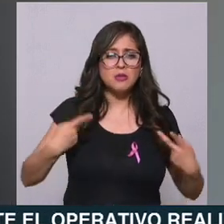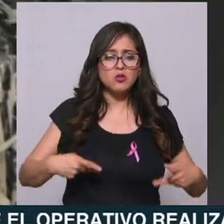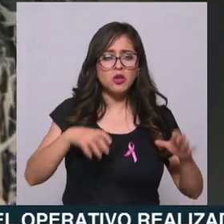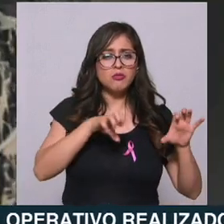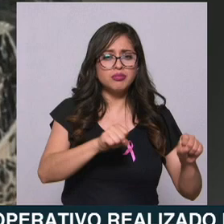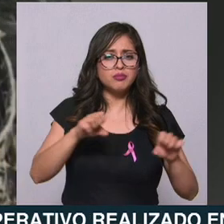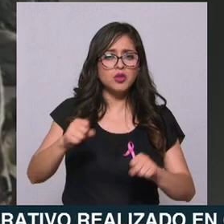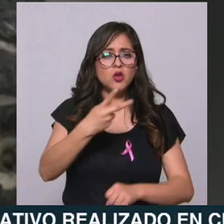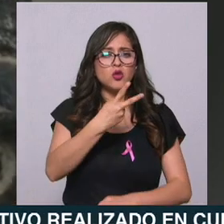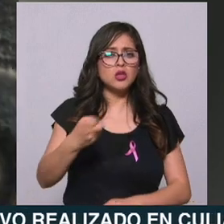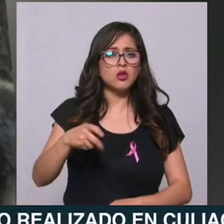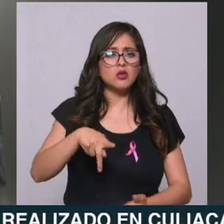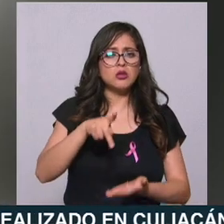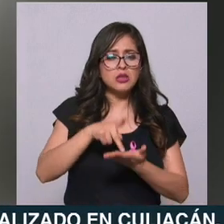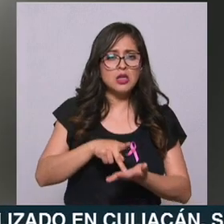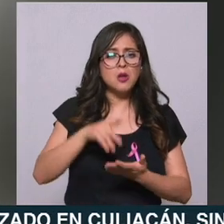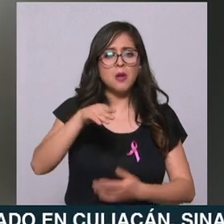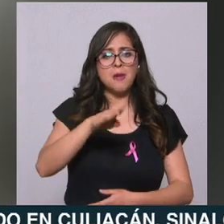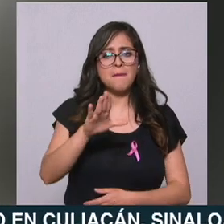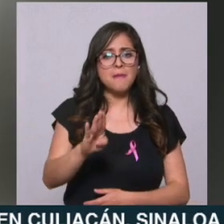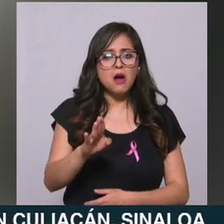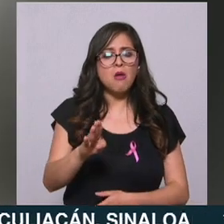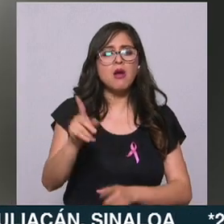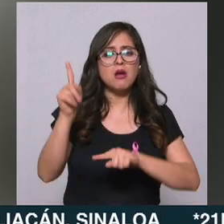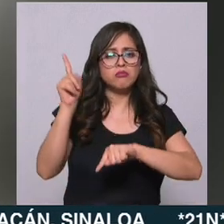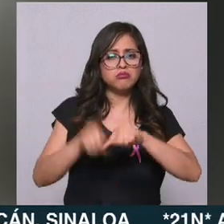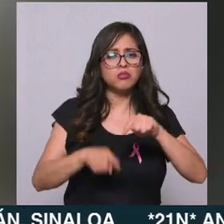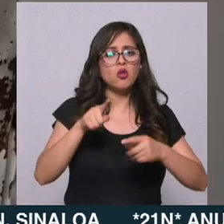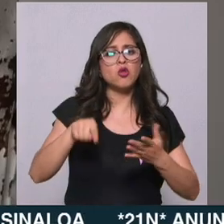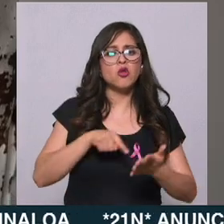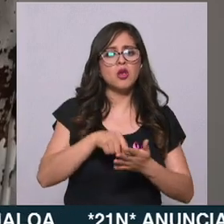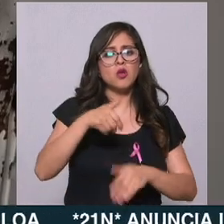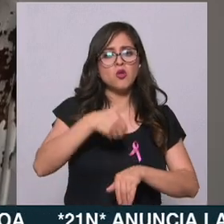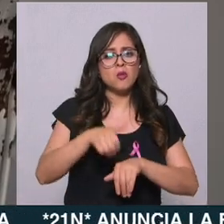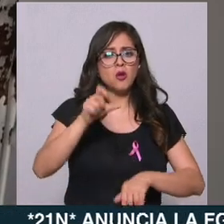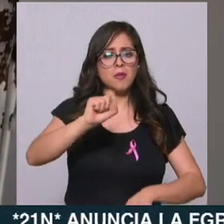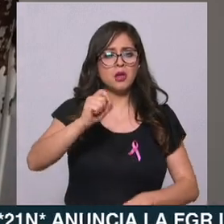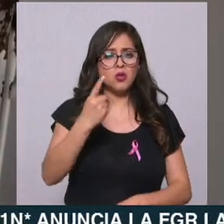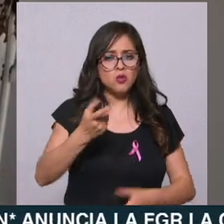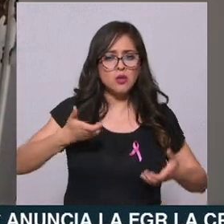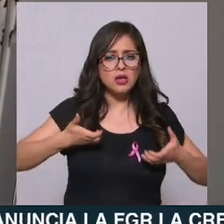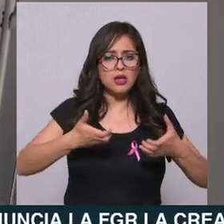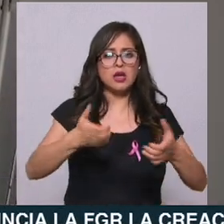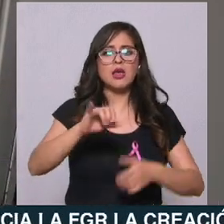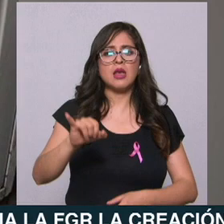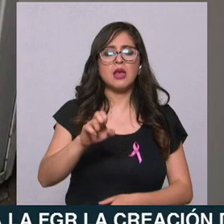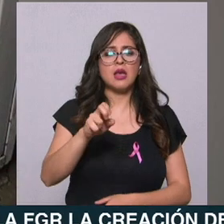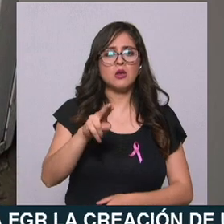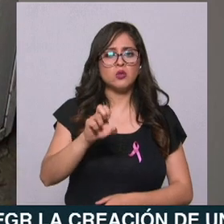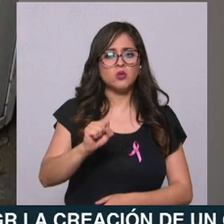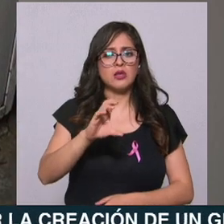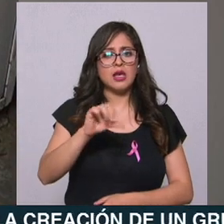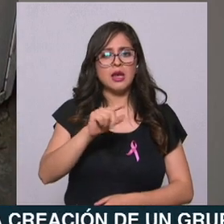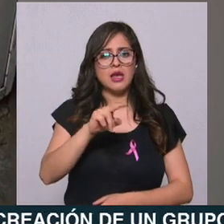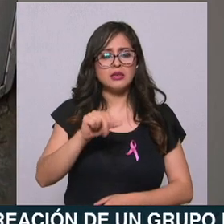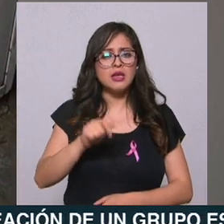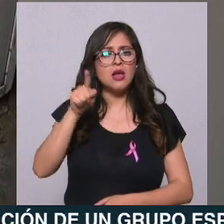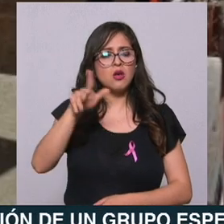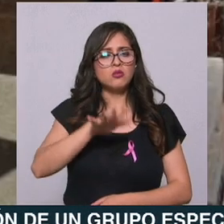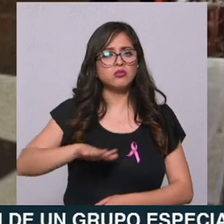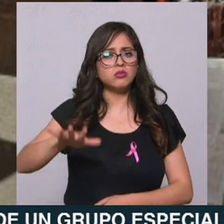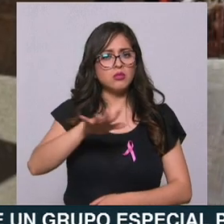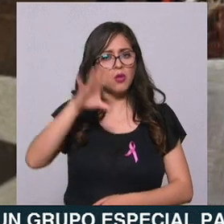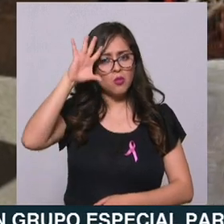detenidas y 200 kilos de marihuana asegurados en el inmueble con el número 21 de la calle Jesús Carranza, en la colonia Morelos.